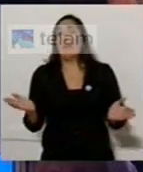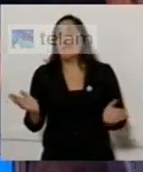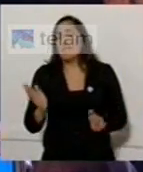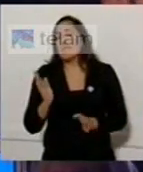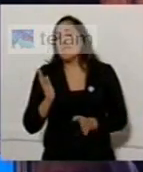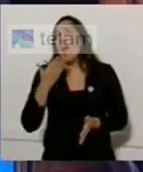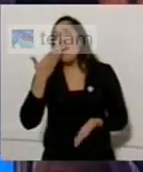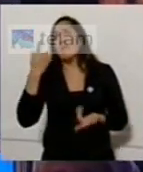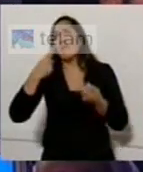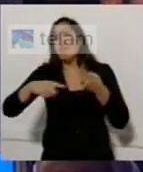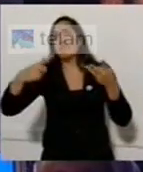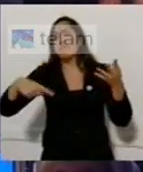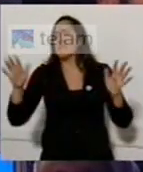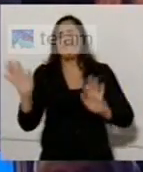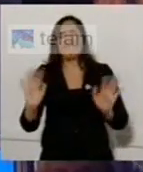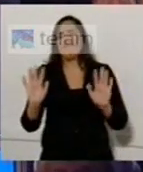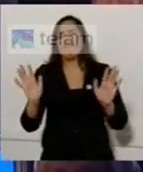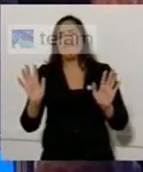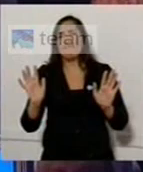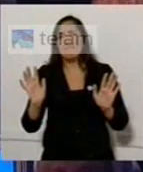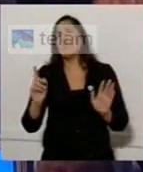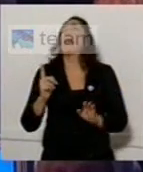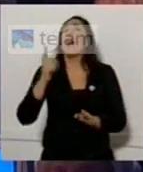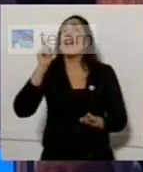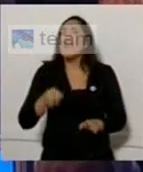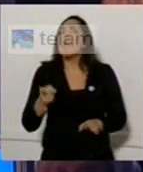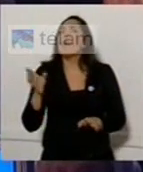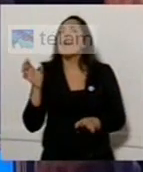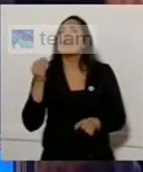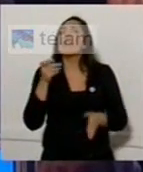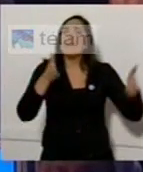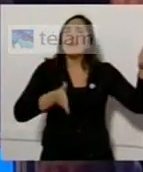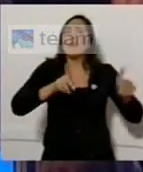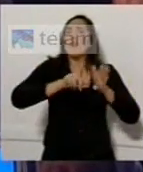hablar del periodo más trágico de nuestra historia,